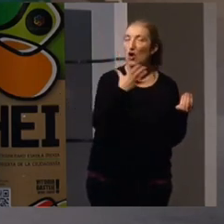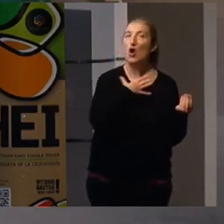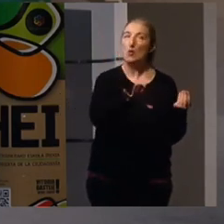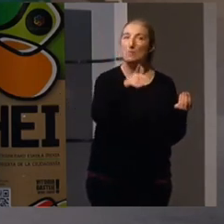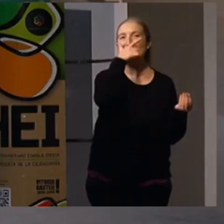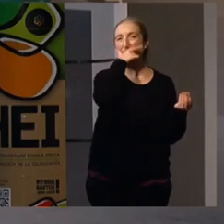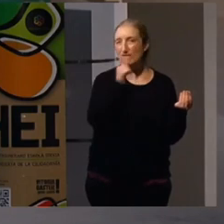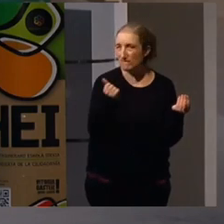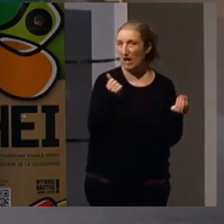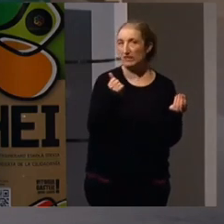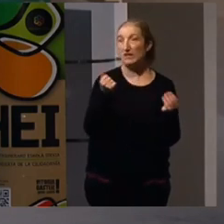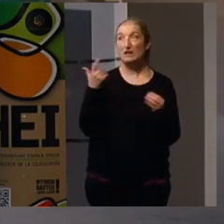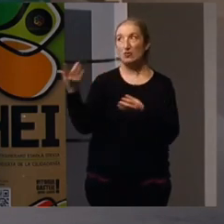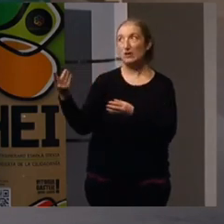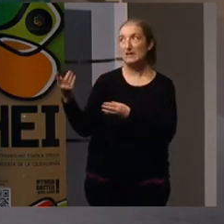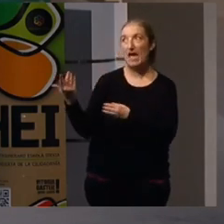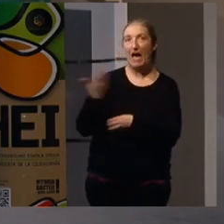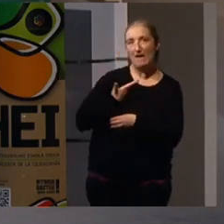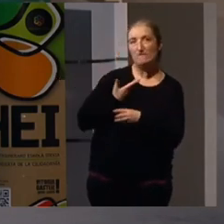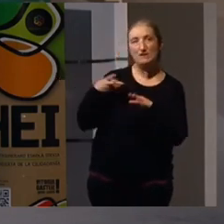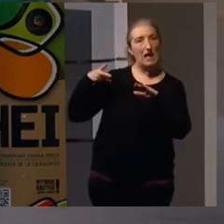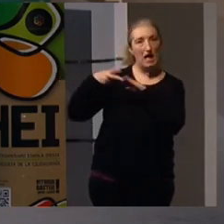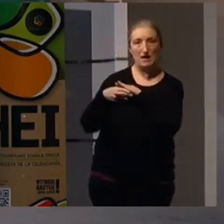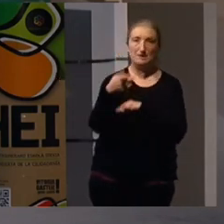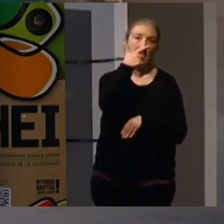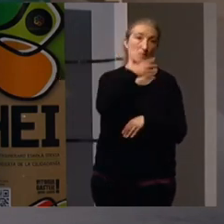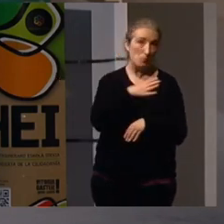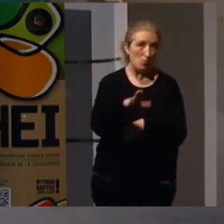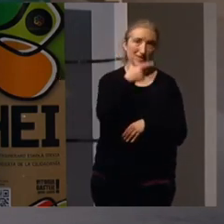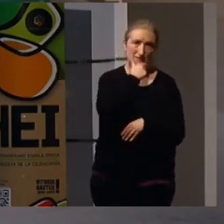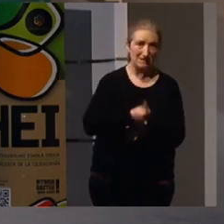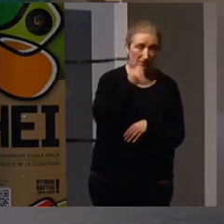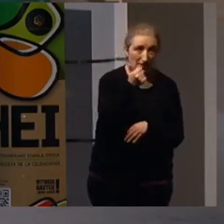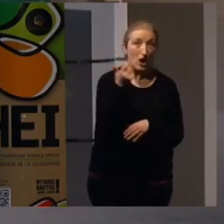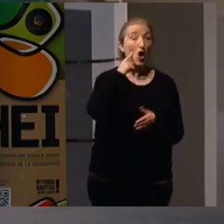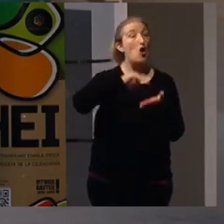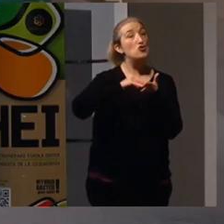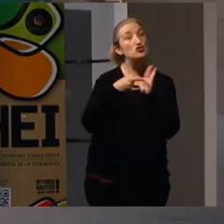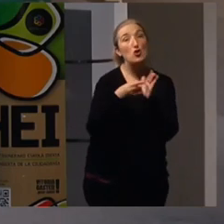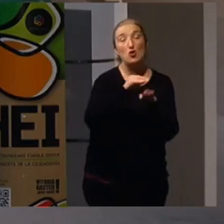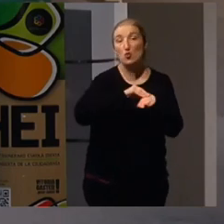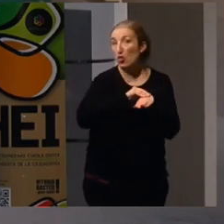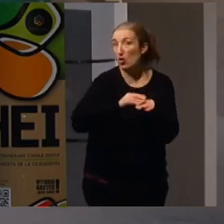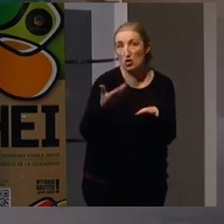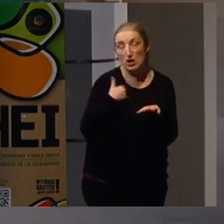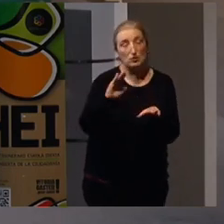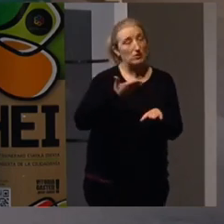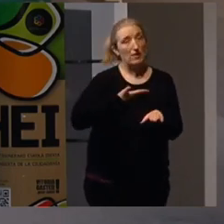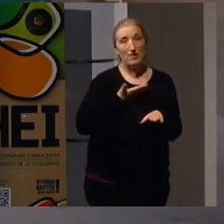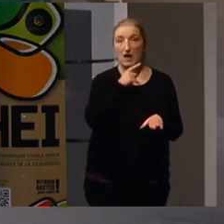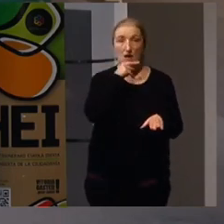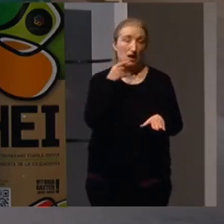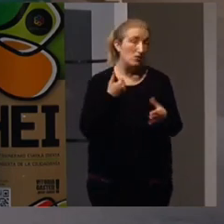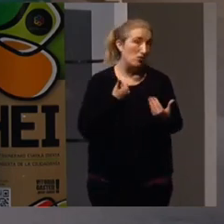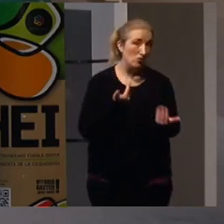disposición tienes a evitar aquello que te hace daño, evitar aquello que te hace sufrir o reparar todo aquello que te ha generado daño,